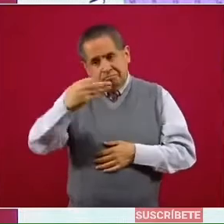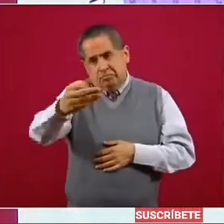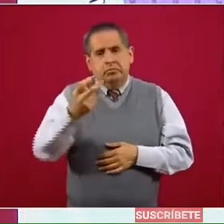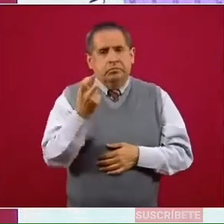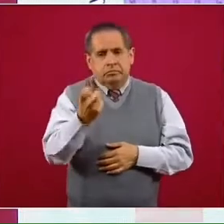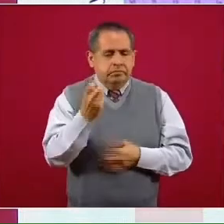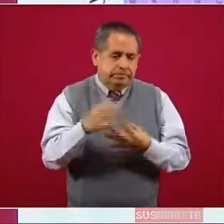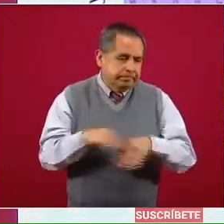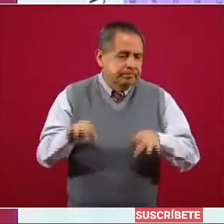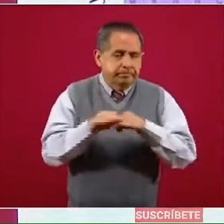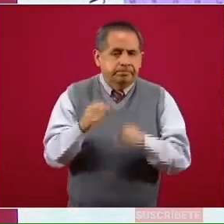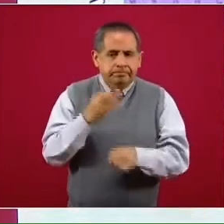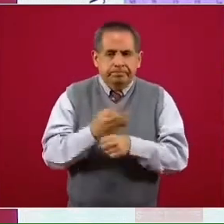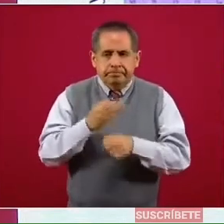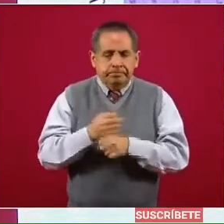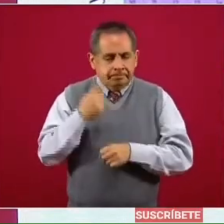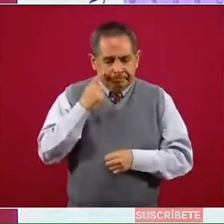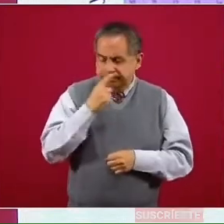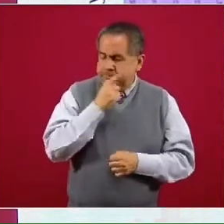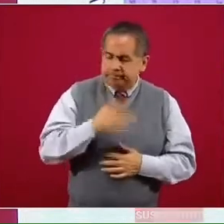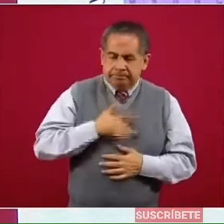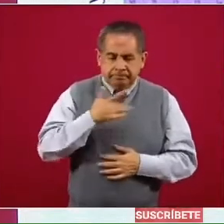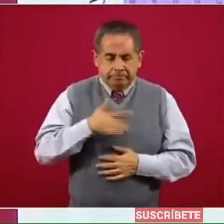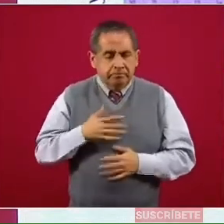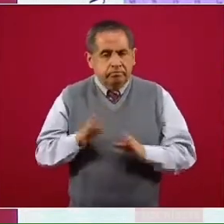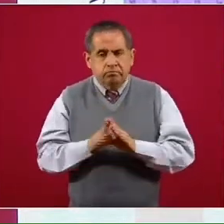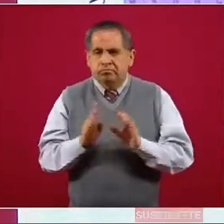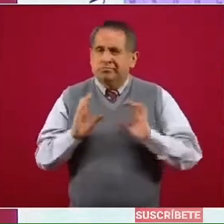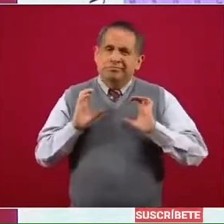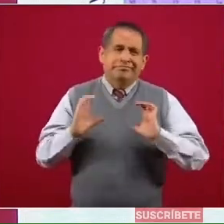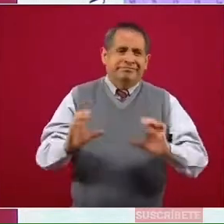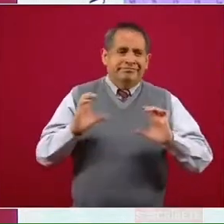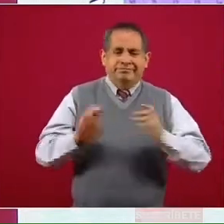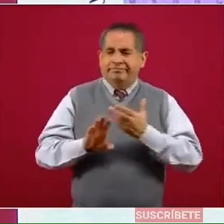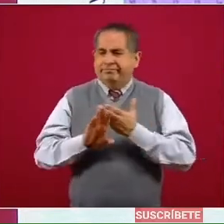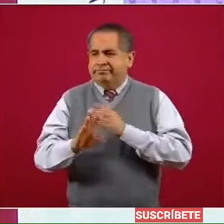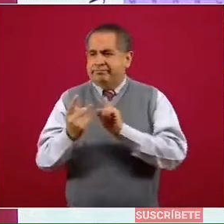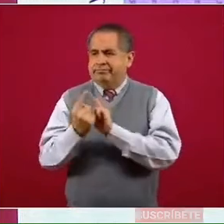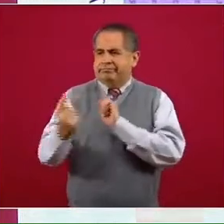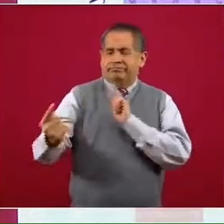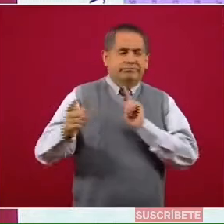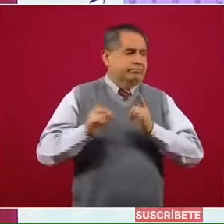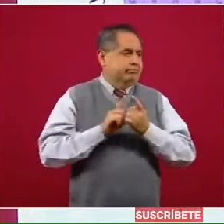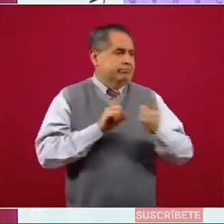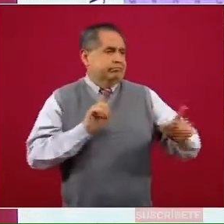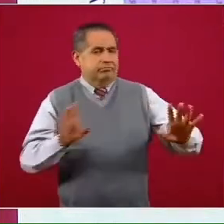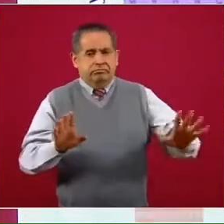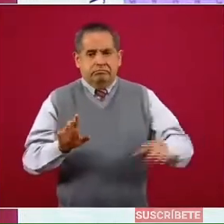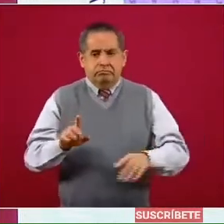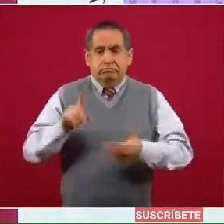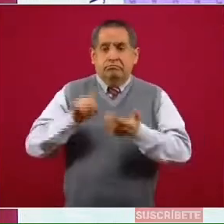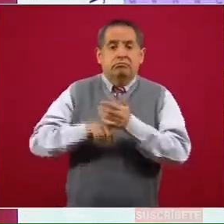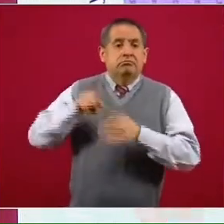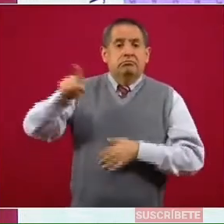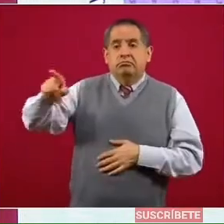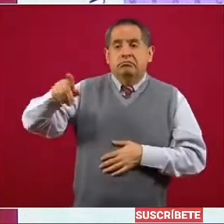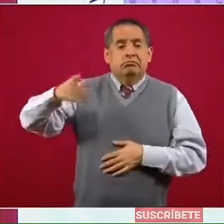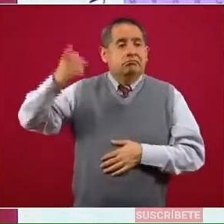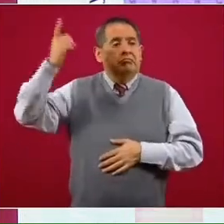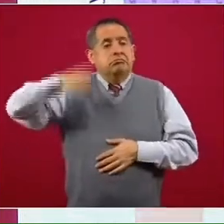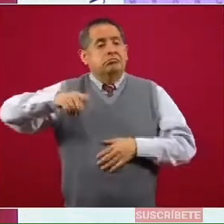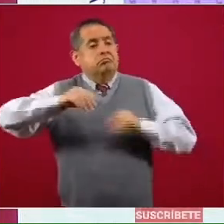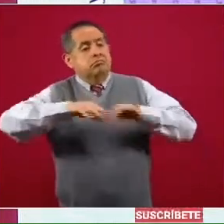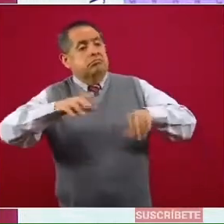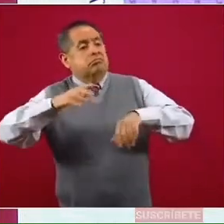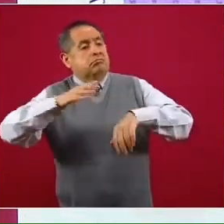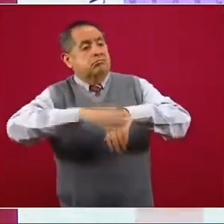importante ya tener la conciencia de que la prevención no depende solamente de instrucciones generales